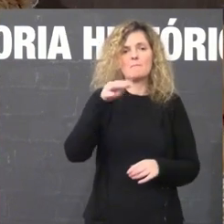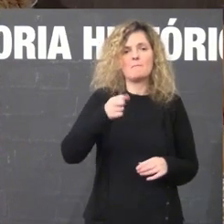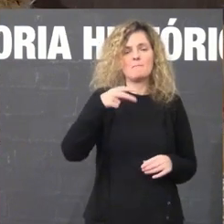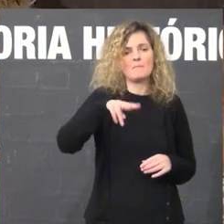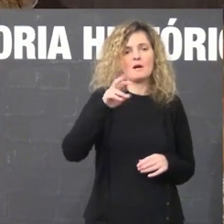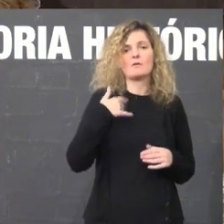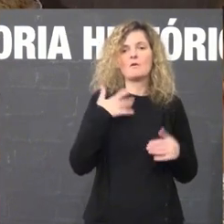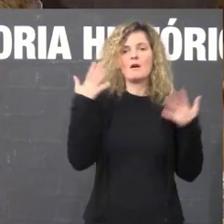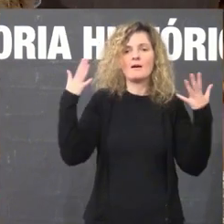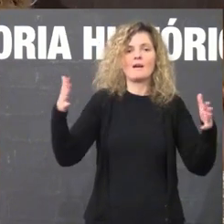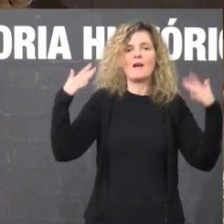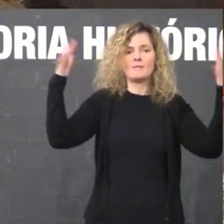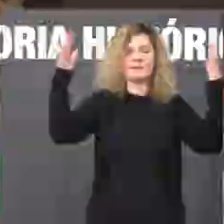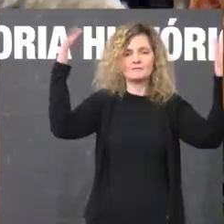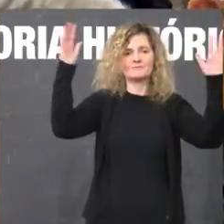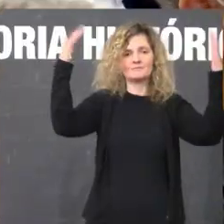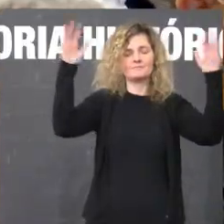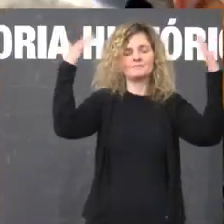le pide un gran aplauso para él